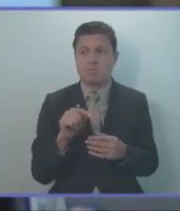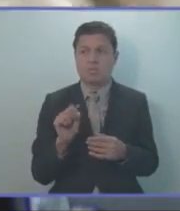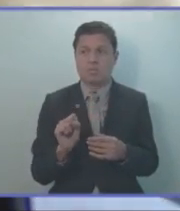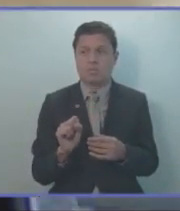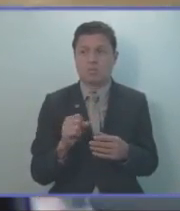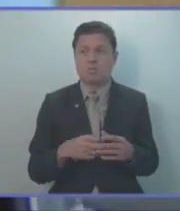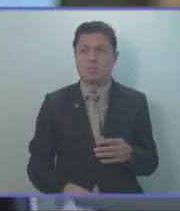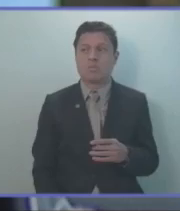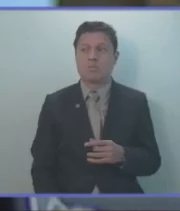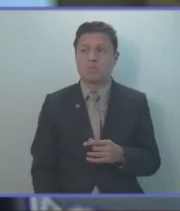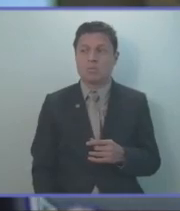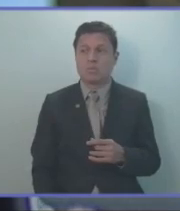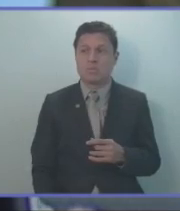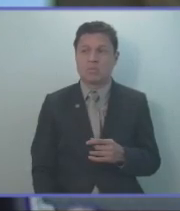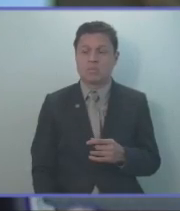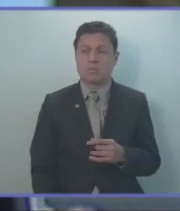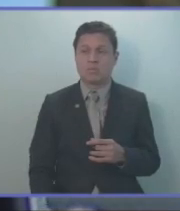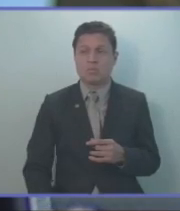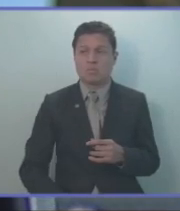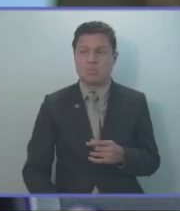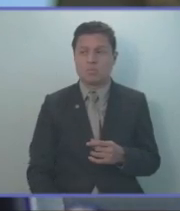Malvinas.